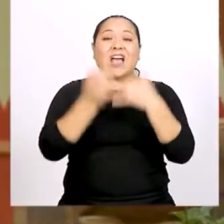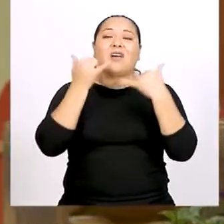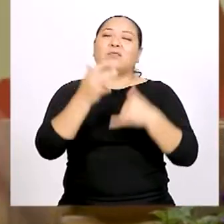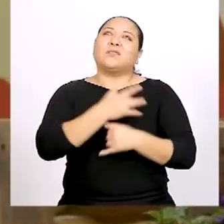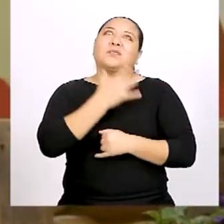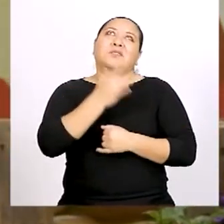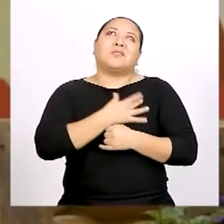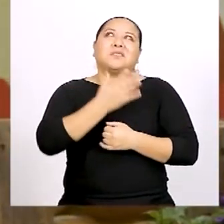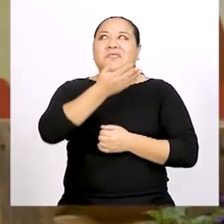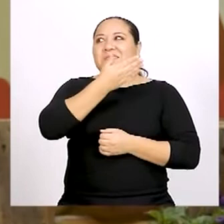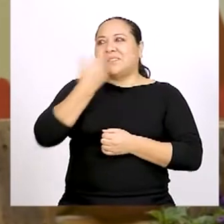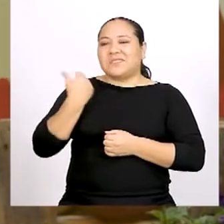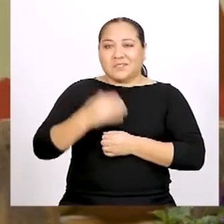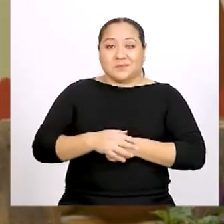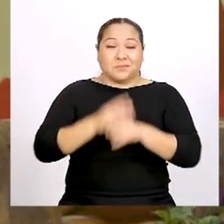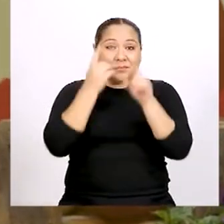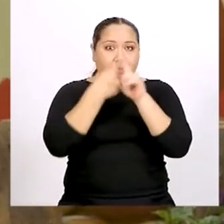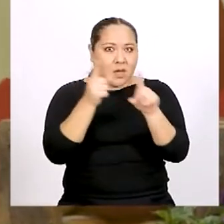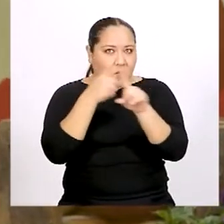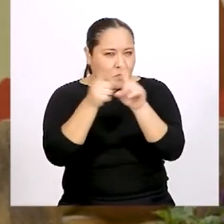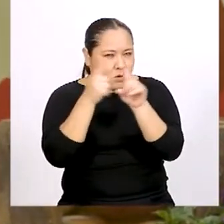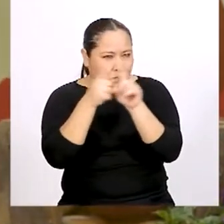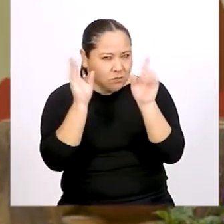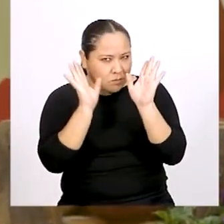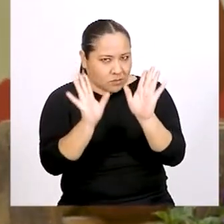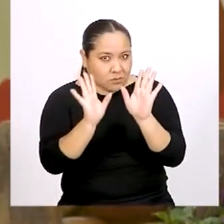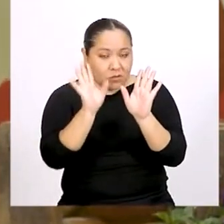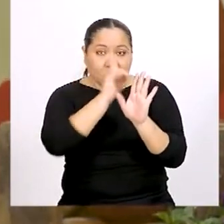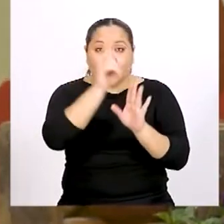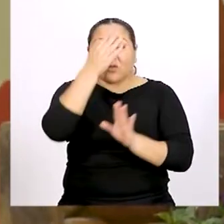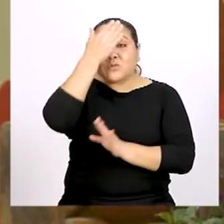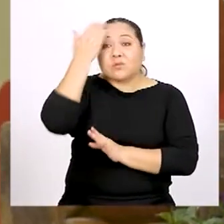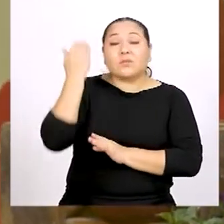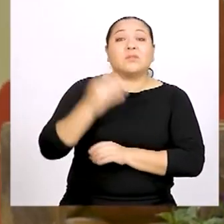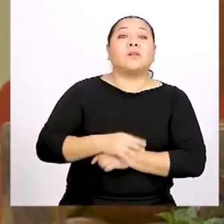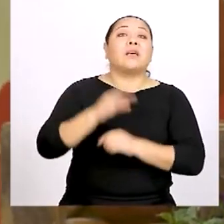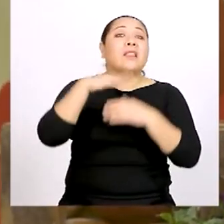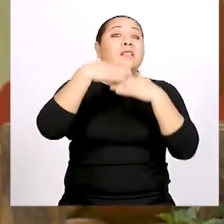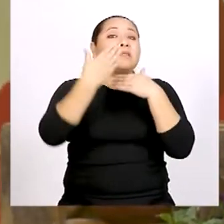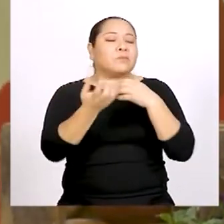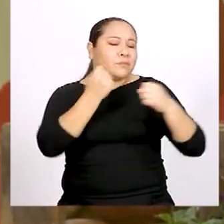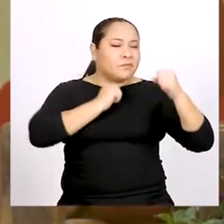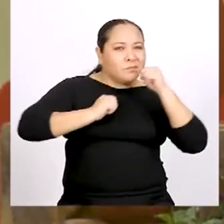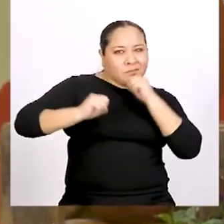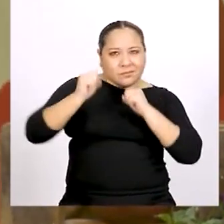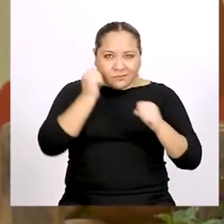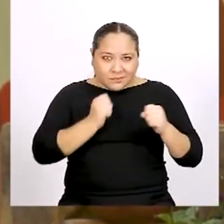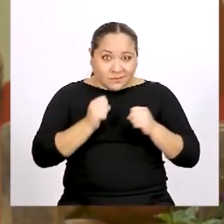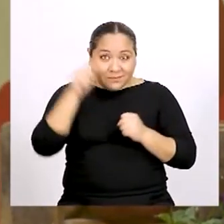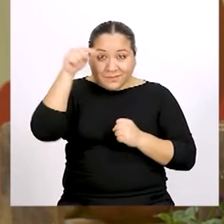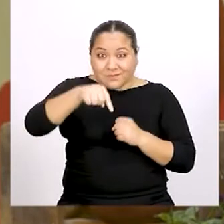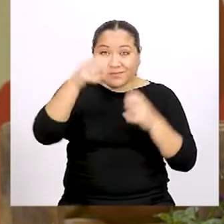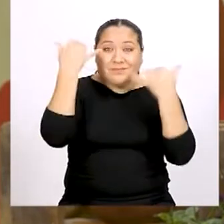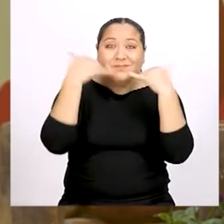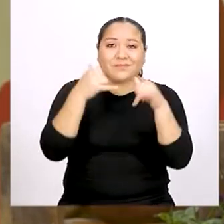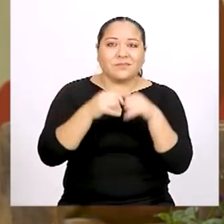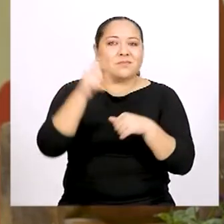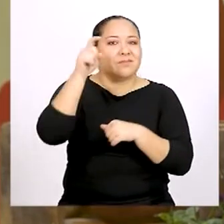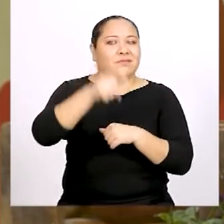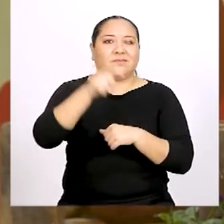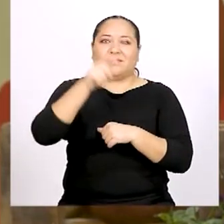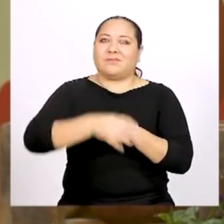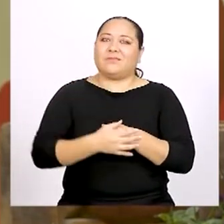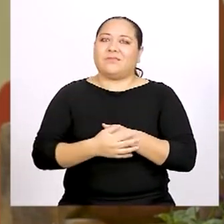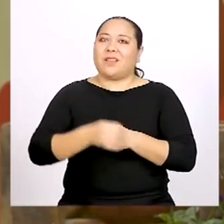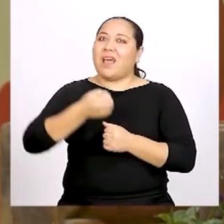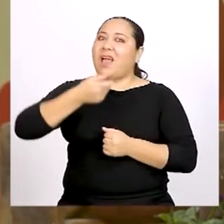Sí, ahora me siento mucho mejor. Pero, no se olviden que luego de movernos, como en este